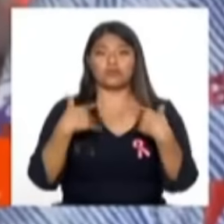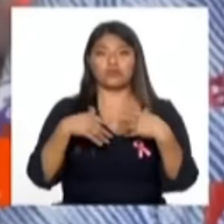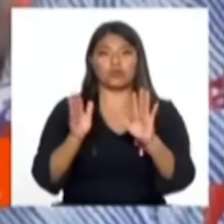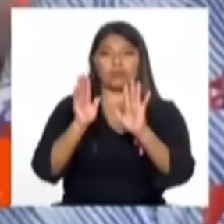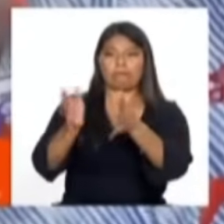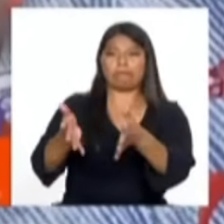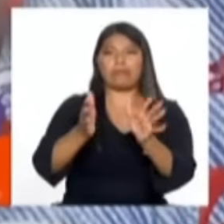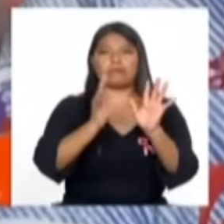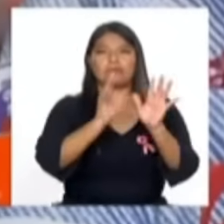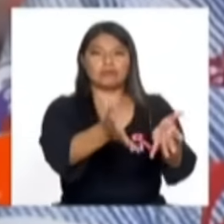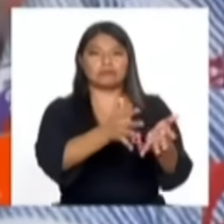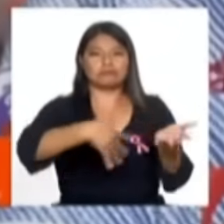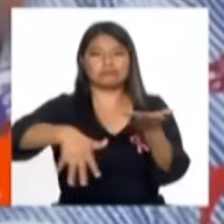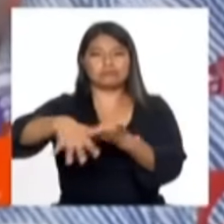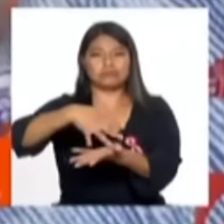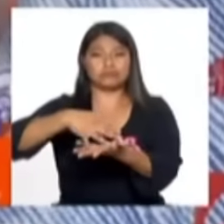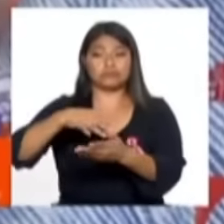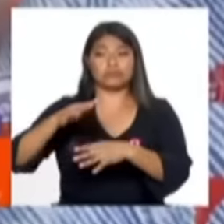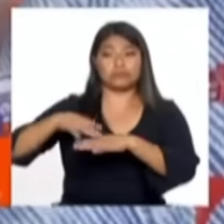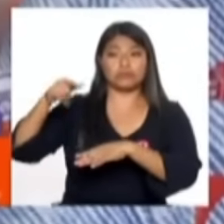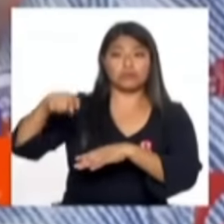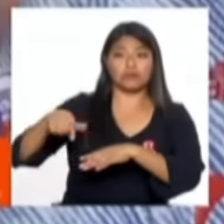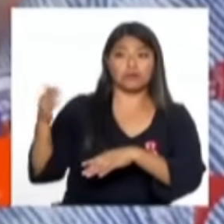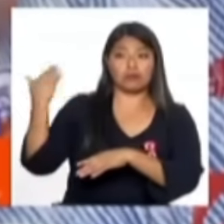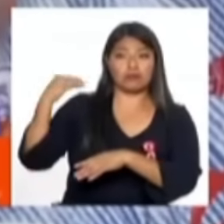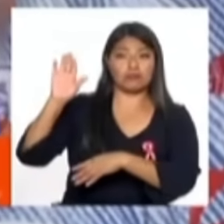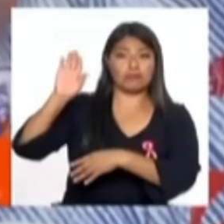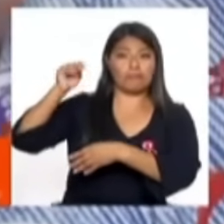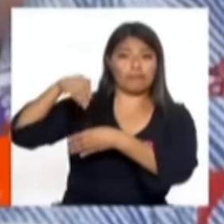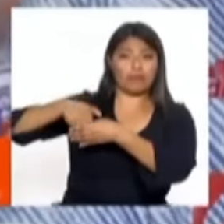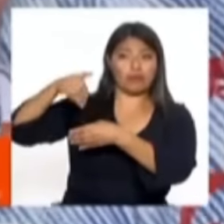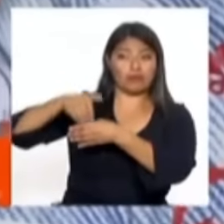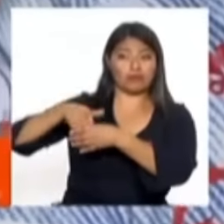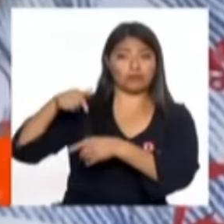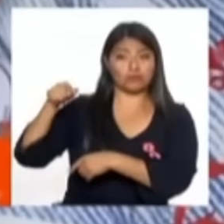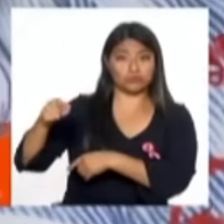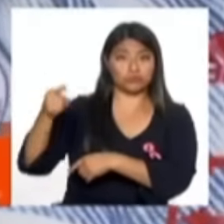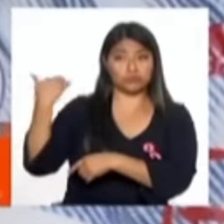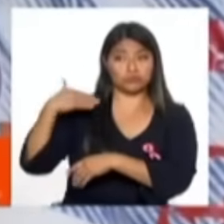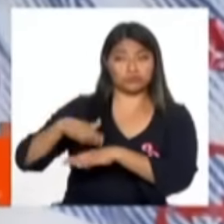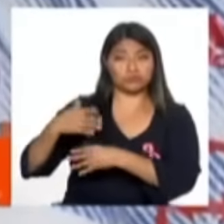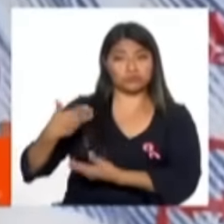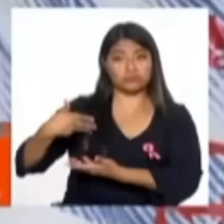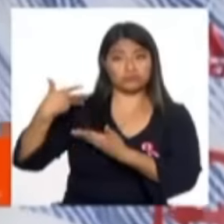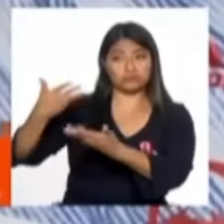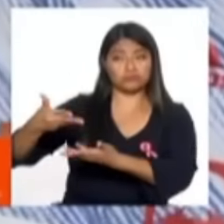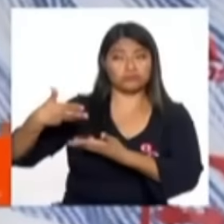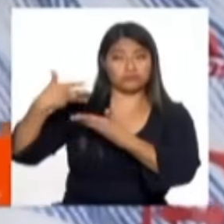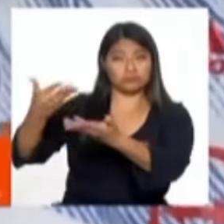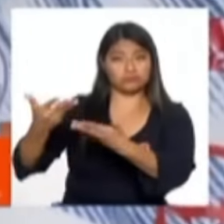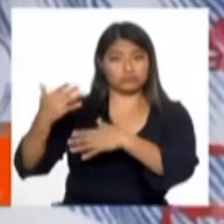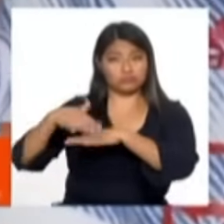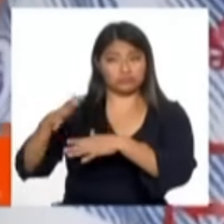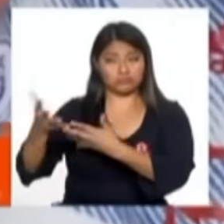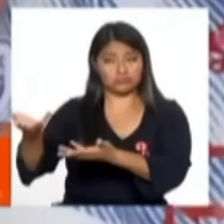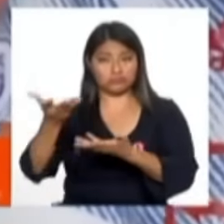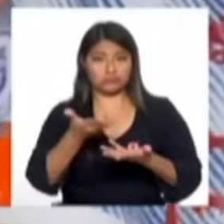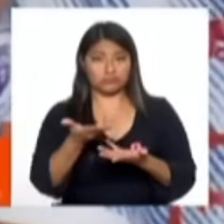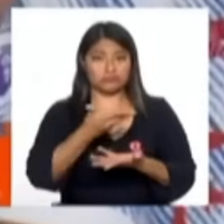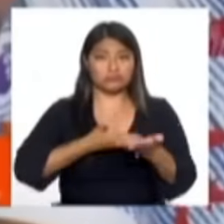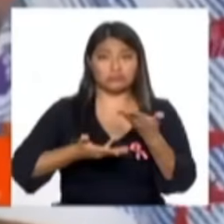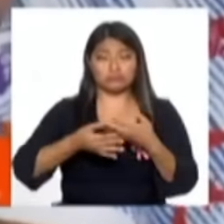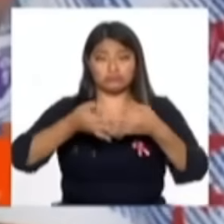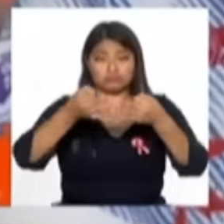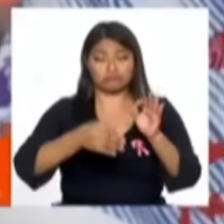abandono porque, primero, no existe centros bancarios que para que los comerciantes que han vendido su producto puedan cumplir con su